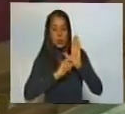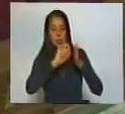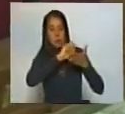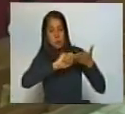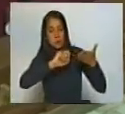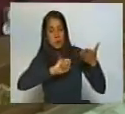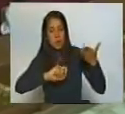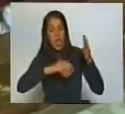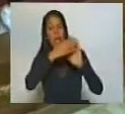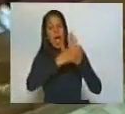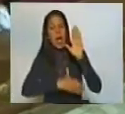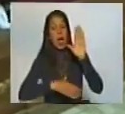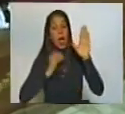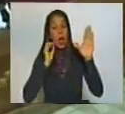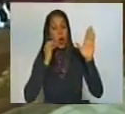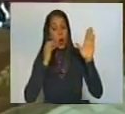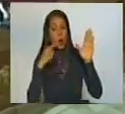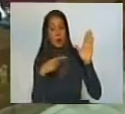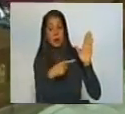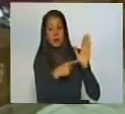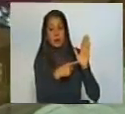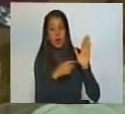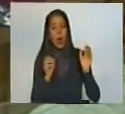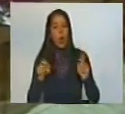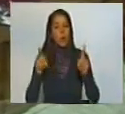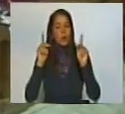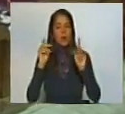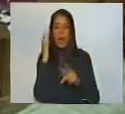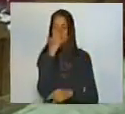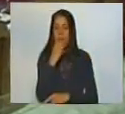hermosa oportunidad. Ellos estuvieron varios